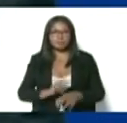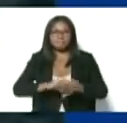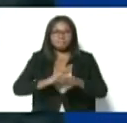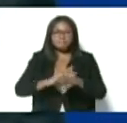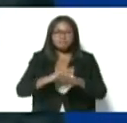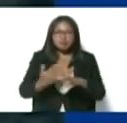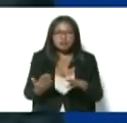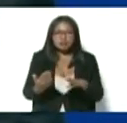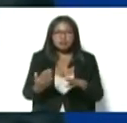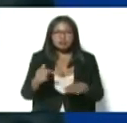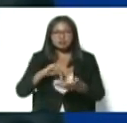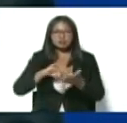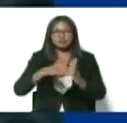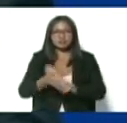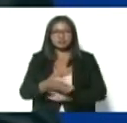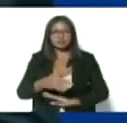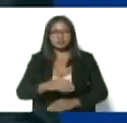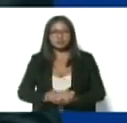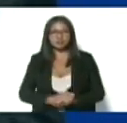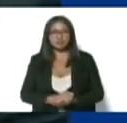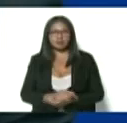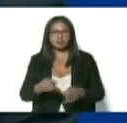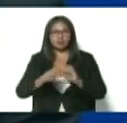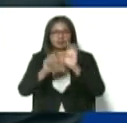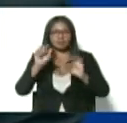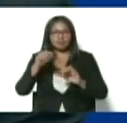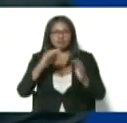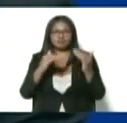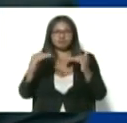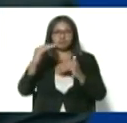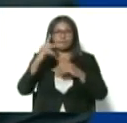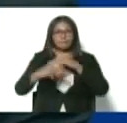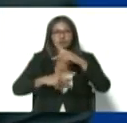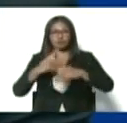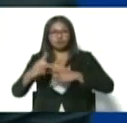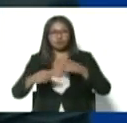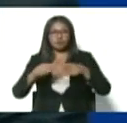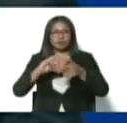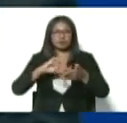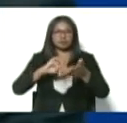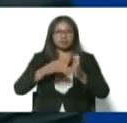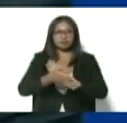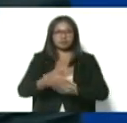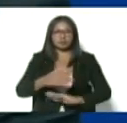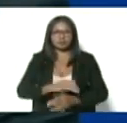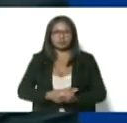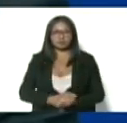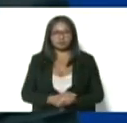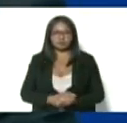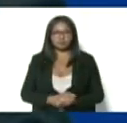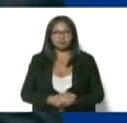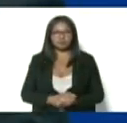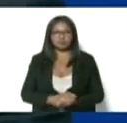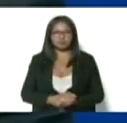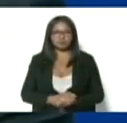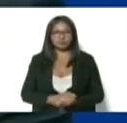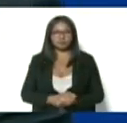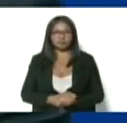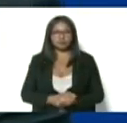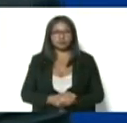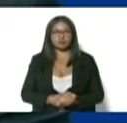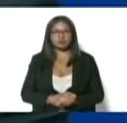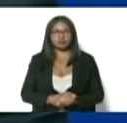tenemos el país de mayor producción como vecino pero tenemos un pueblo noble que se